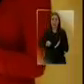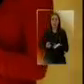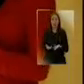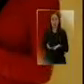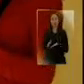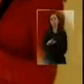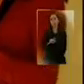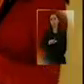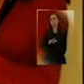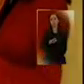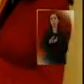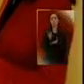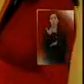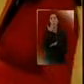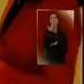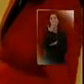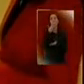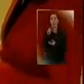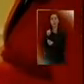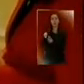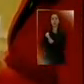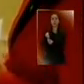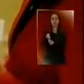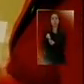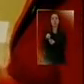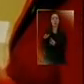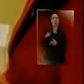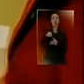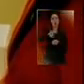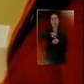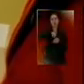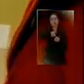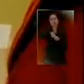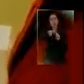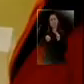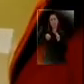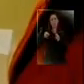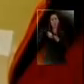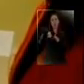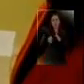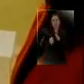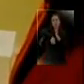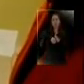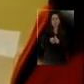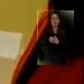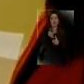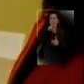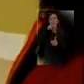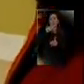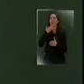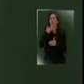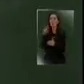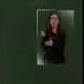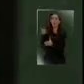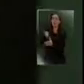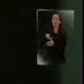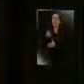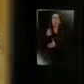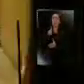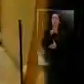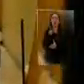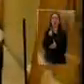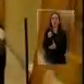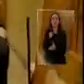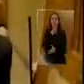¿ya? Entonces, por ejemplo, muchos jugos son endulzados con fructosa, jugos en polvo, jugos artificiales, bebidas gaseosas también son endulzadas con